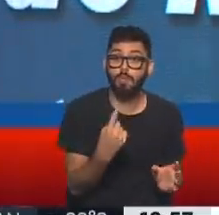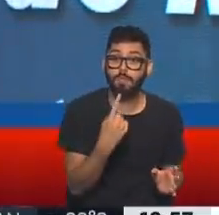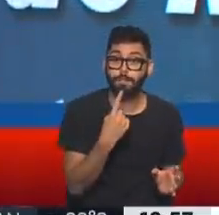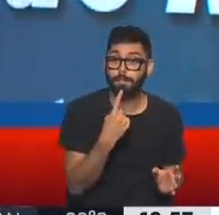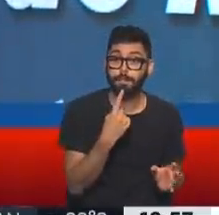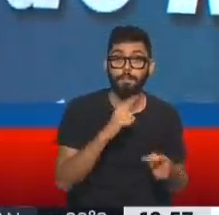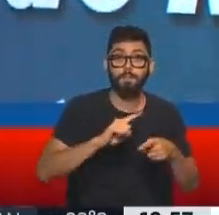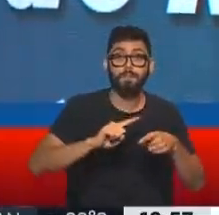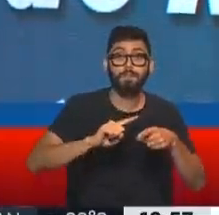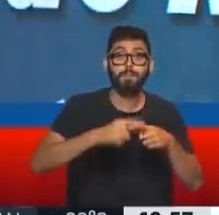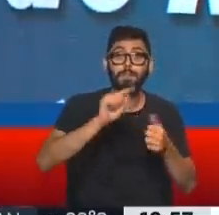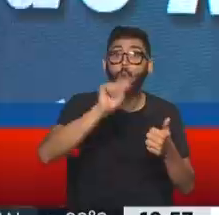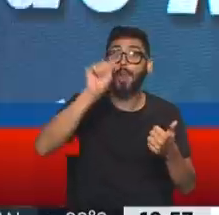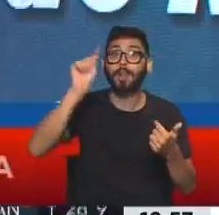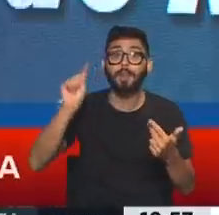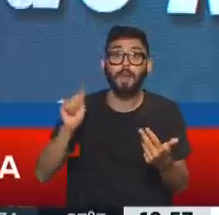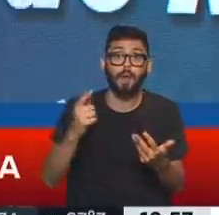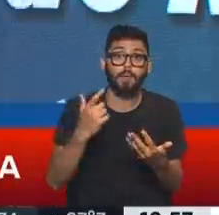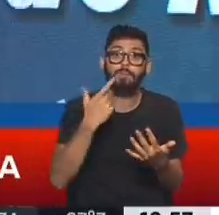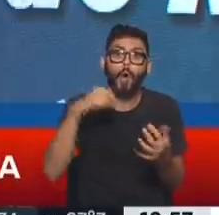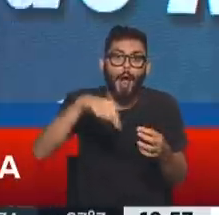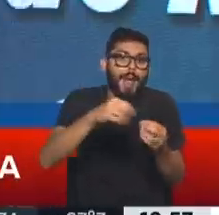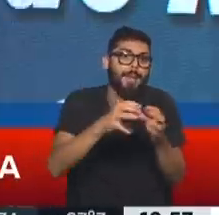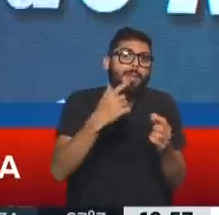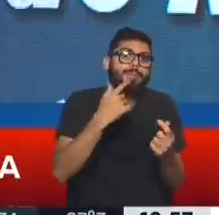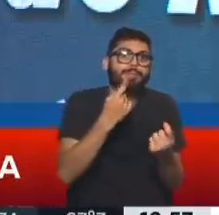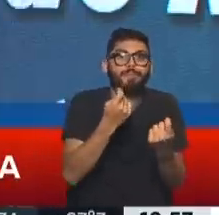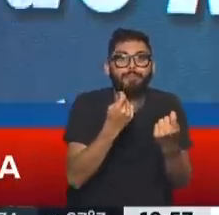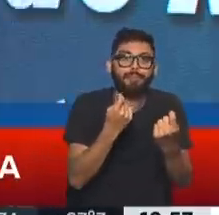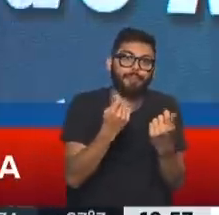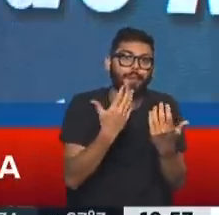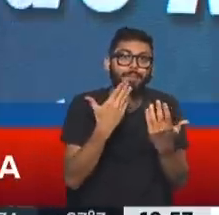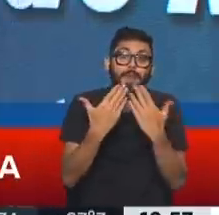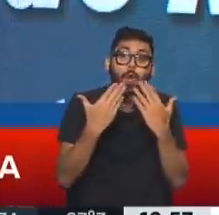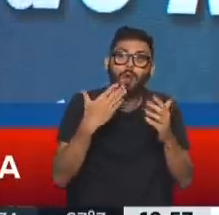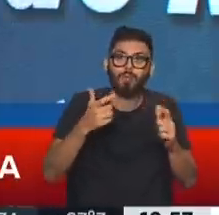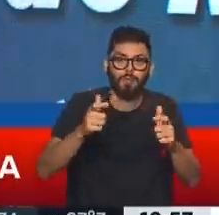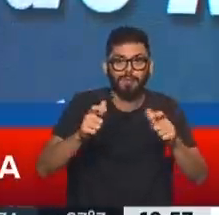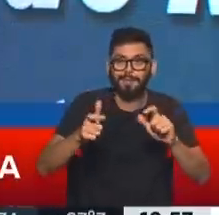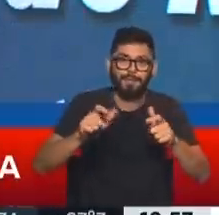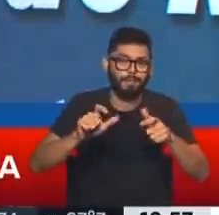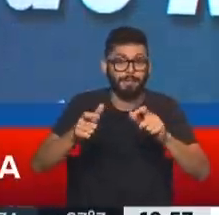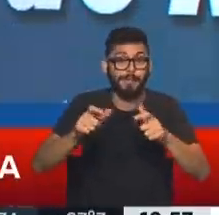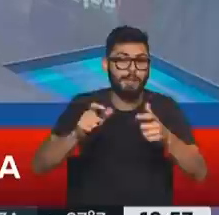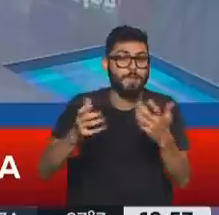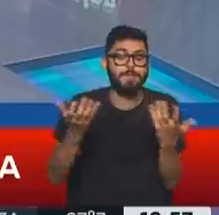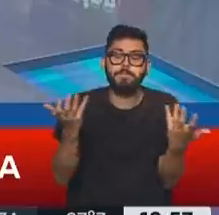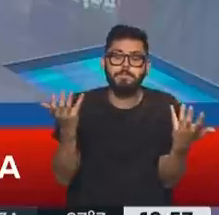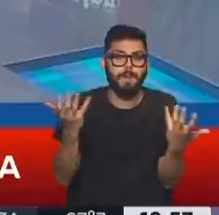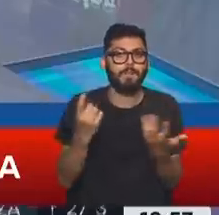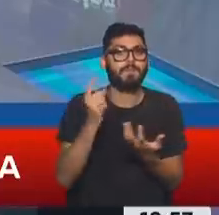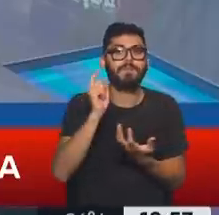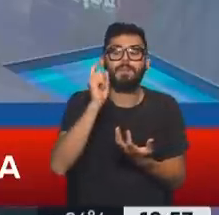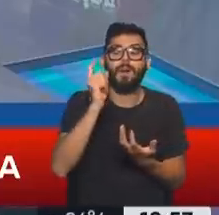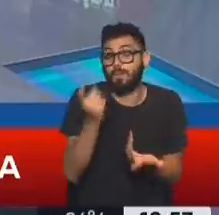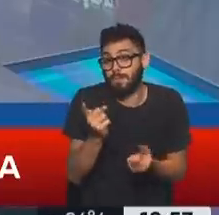geopolítica a partir de las negociaciones que recién comienzan bueno va cambiando minuto a minutos pero se te